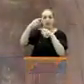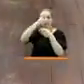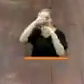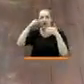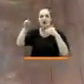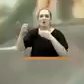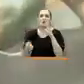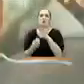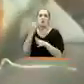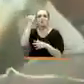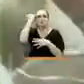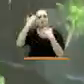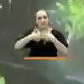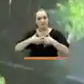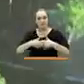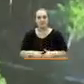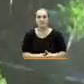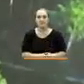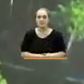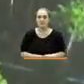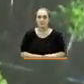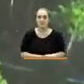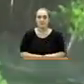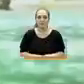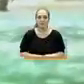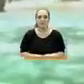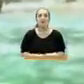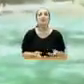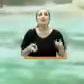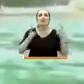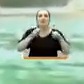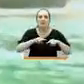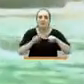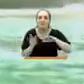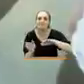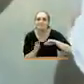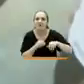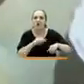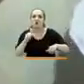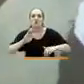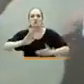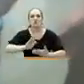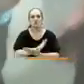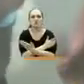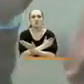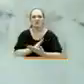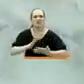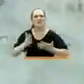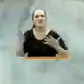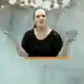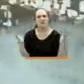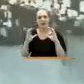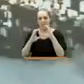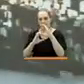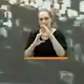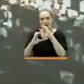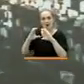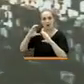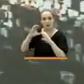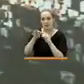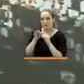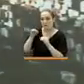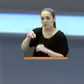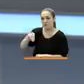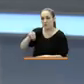emprendimientos. Y en nuestro recorrido nos encontramos con la música, porque una escuela de Miranda, Cauca, a través de sus instrumentos, lleva